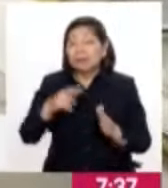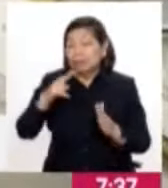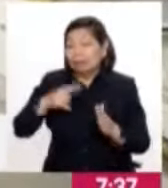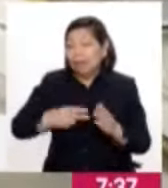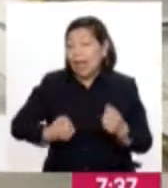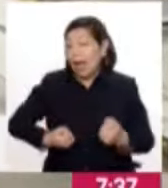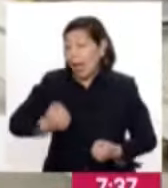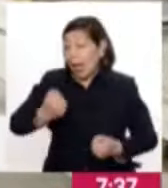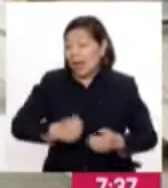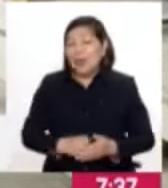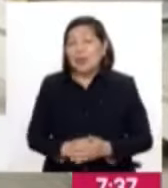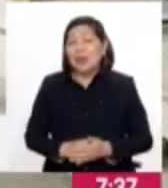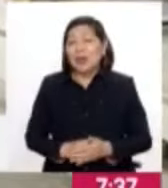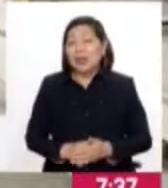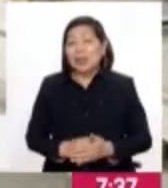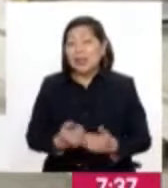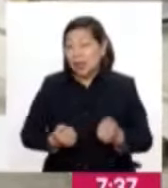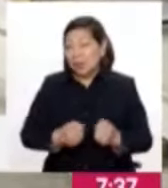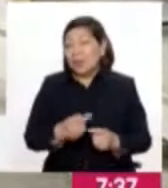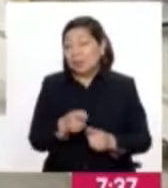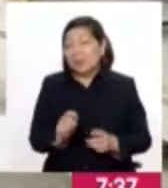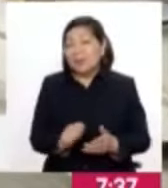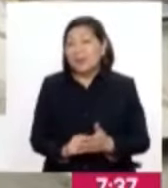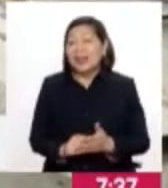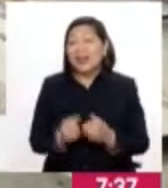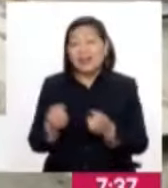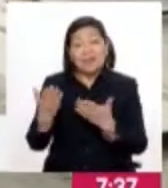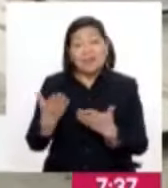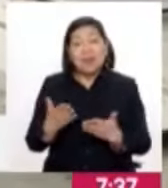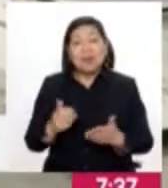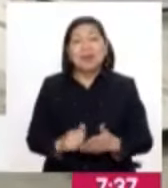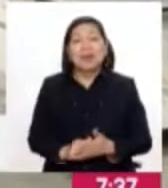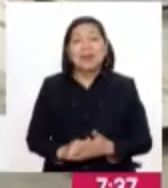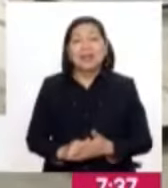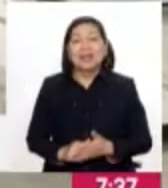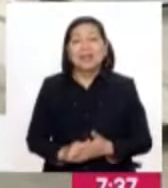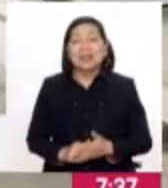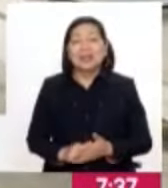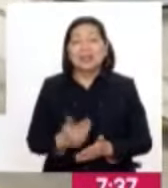revisión técnica en nuestros vehículos. Esa es la información. Sí, Nicolás, te escuchamos.